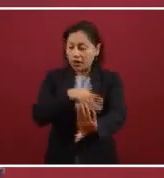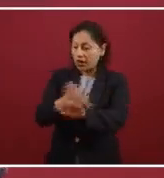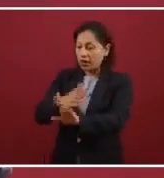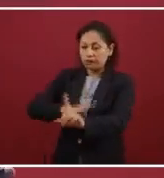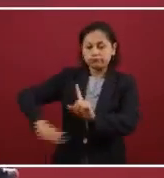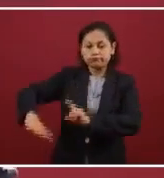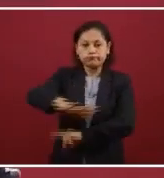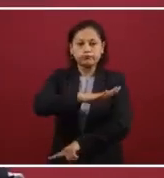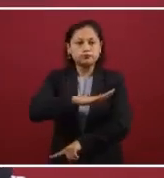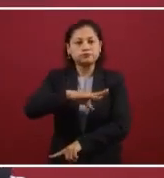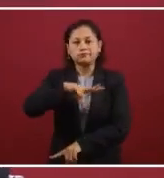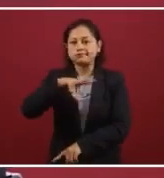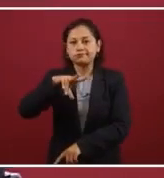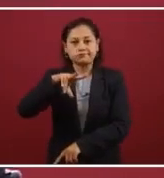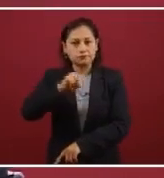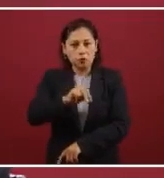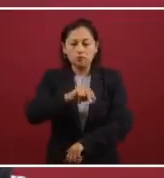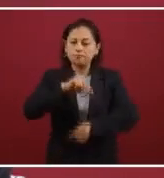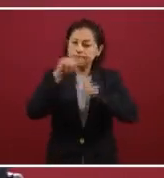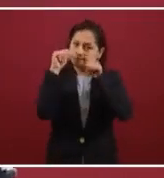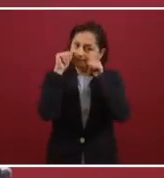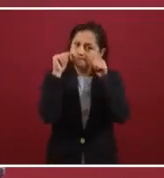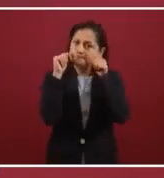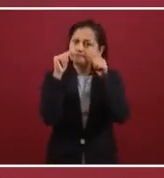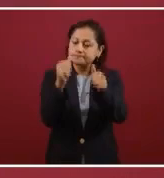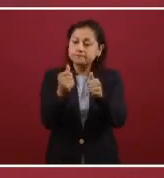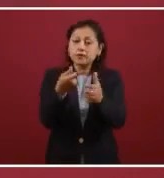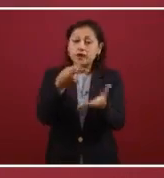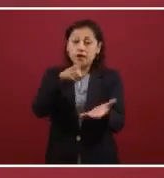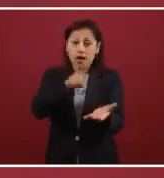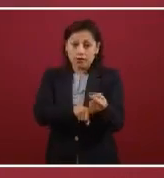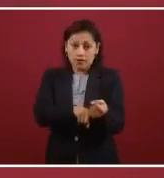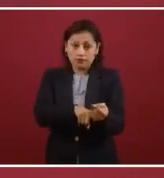que tienen que actuar con honestidad.